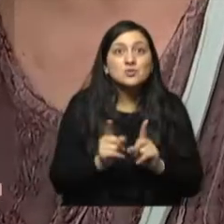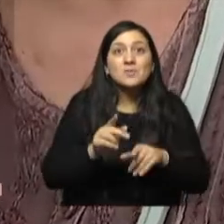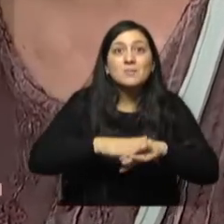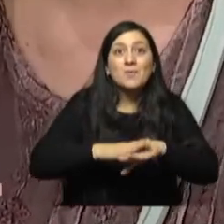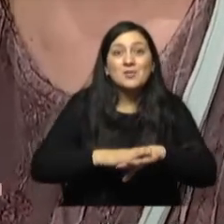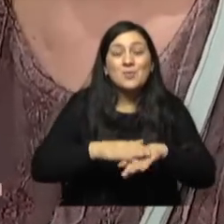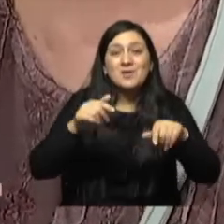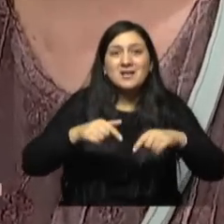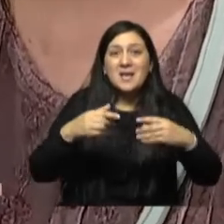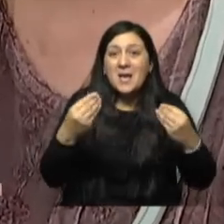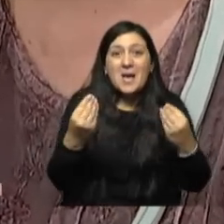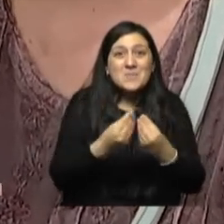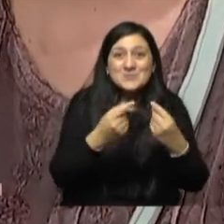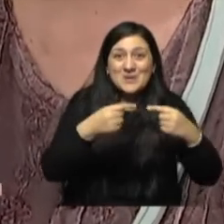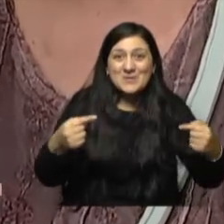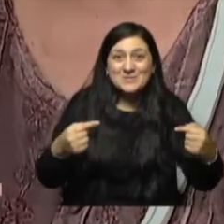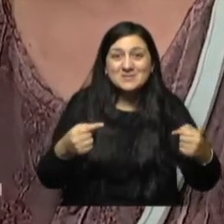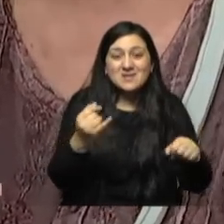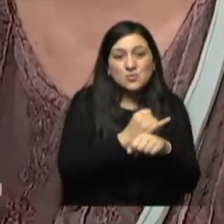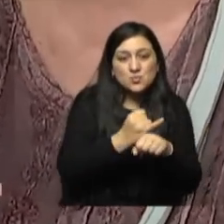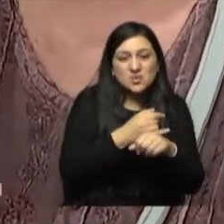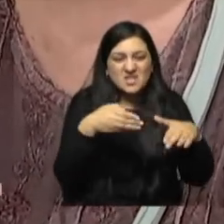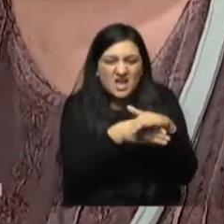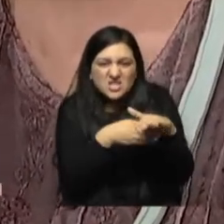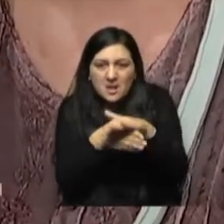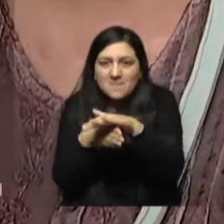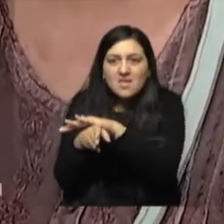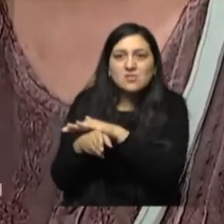todo: destituciones, allanamientos,